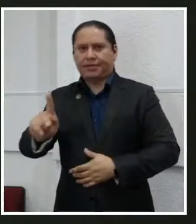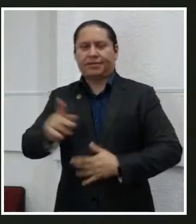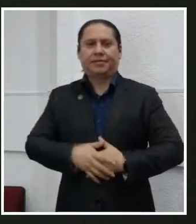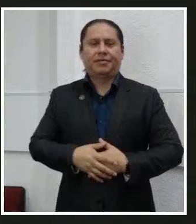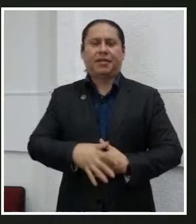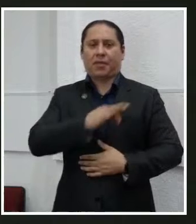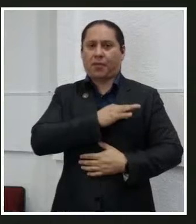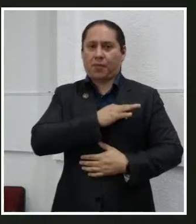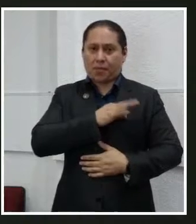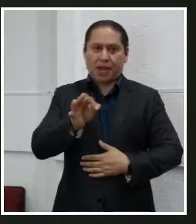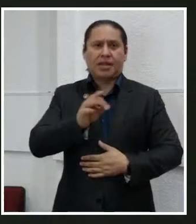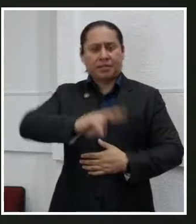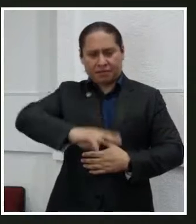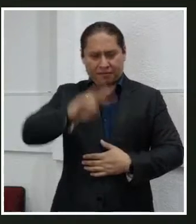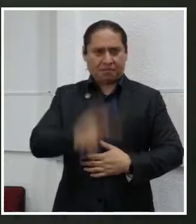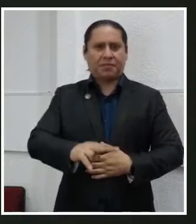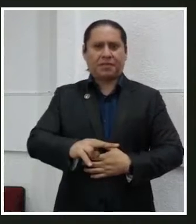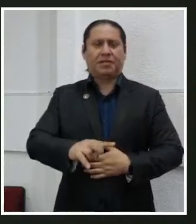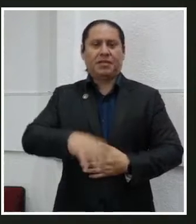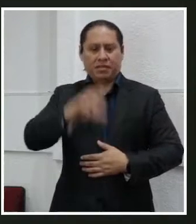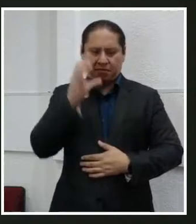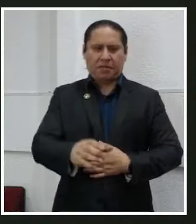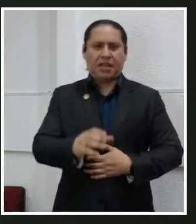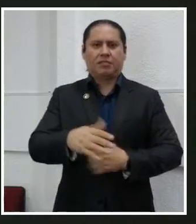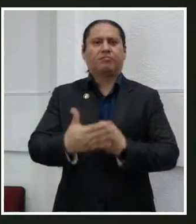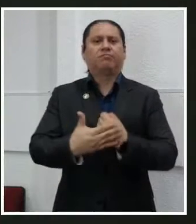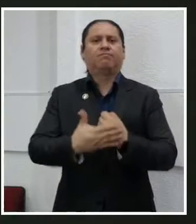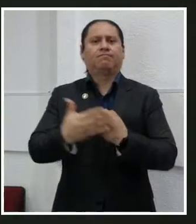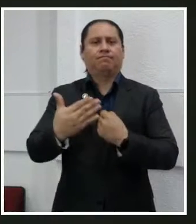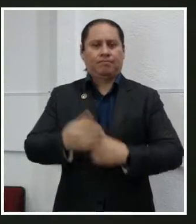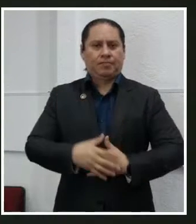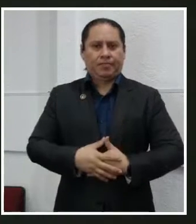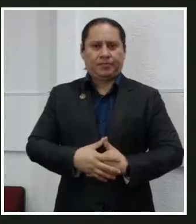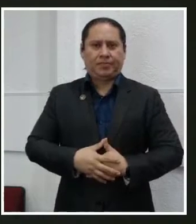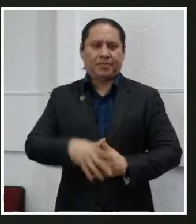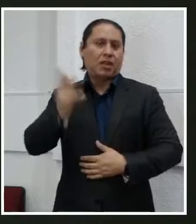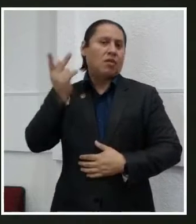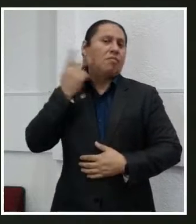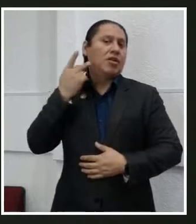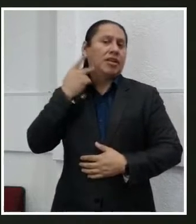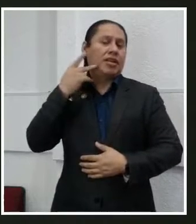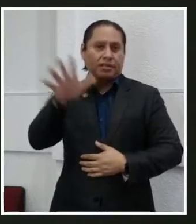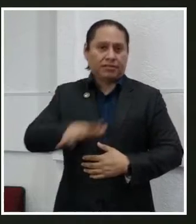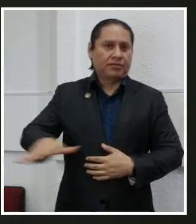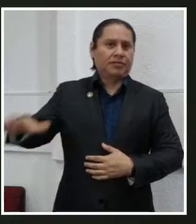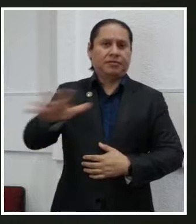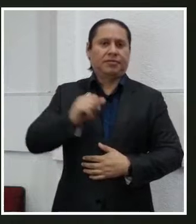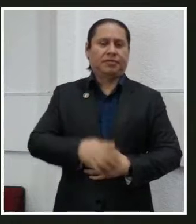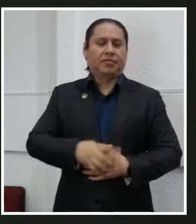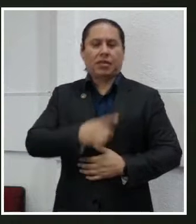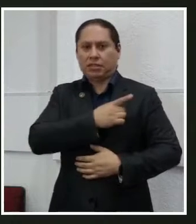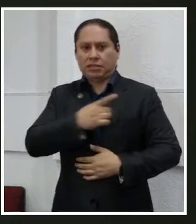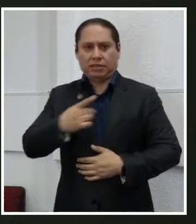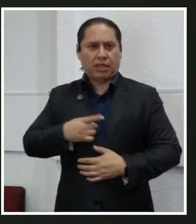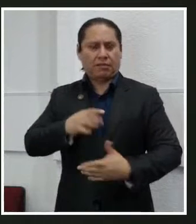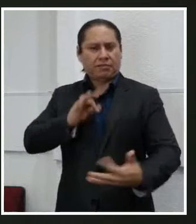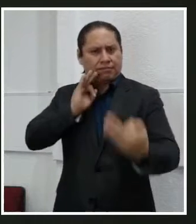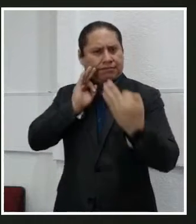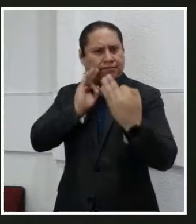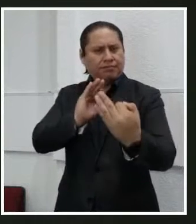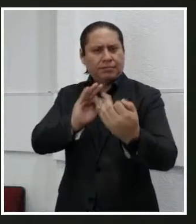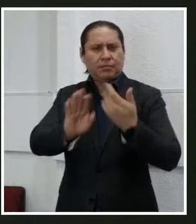contra las mujeres sea una realidad más próxima. Las políticas urbanas deben de estar al frente